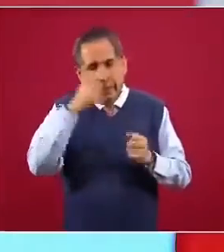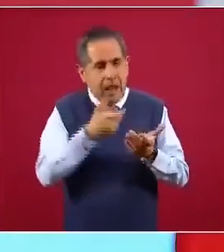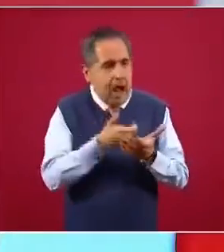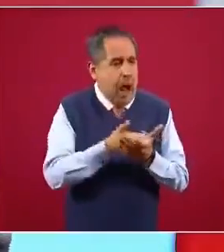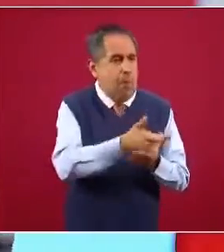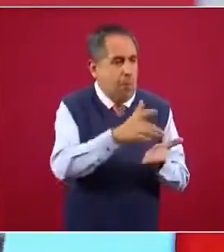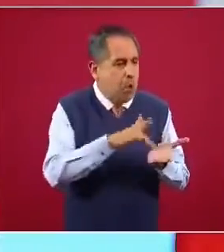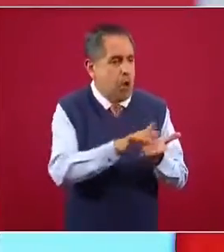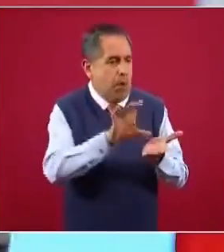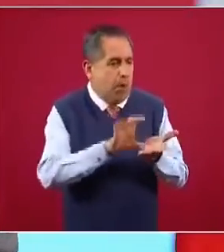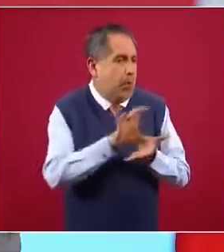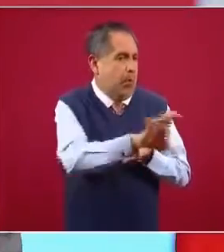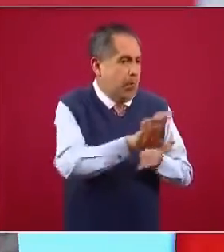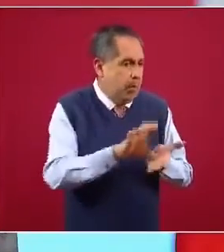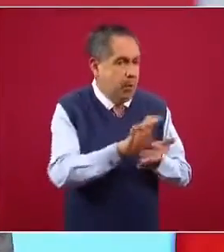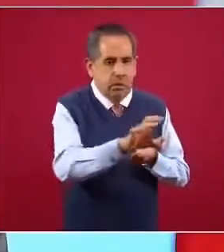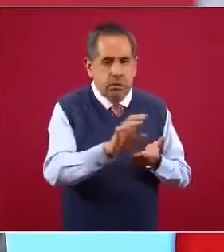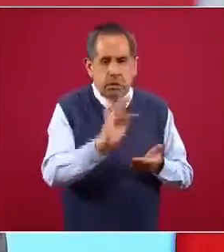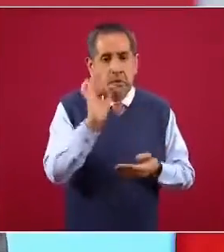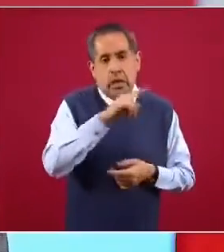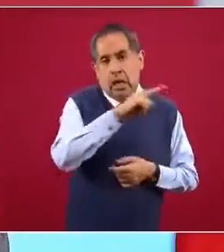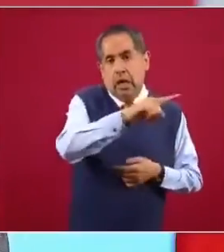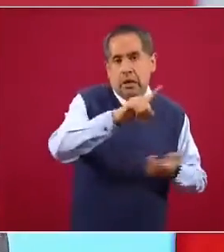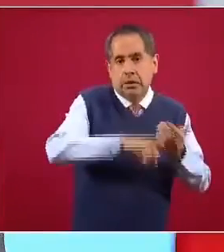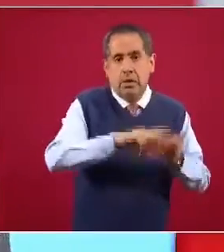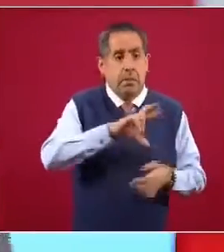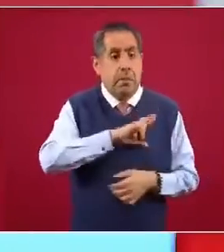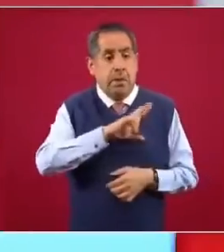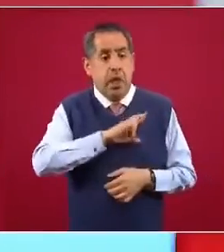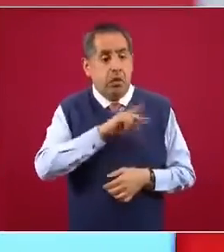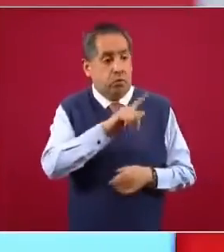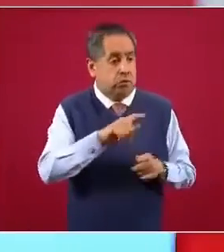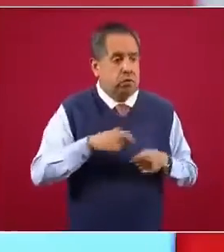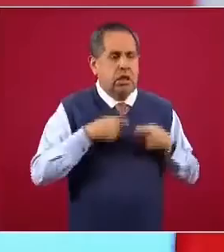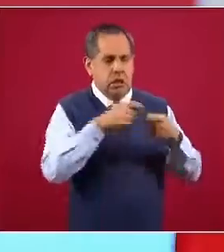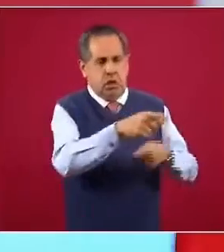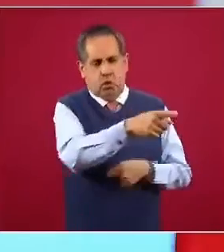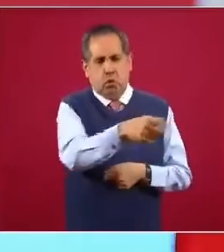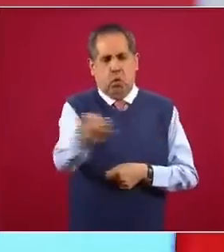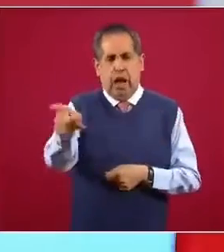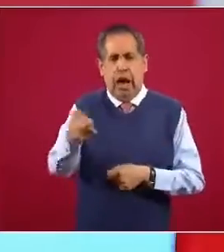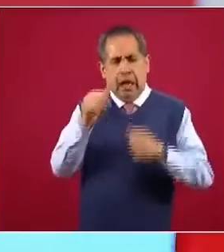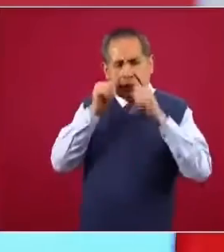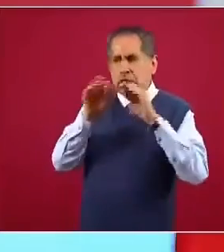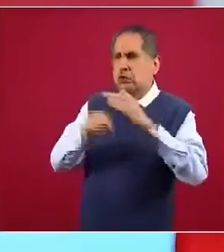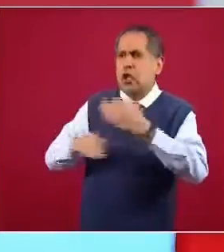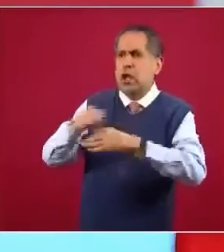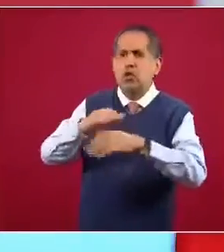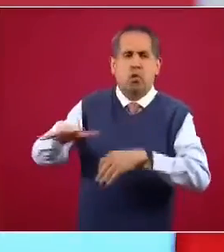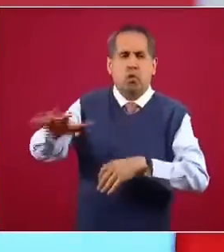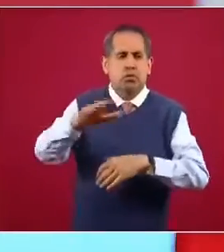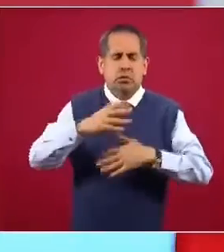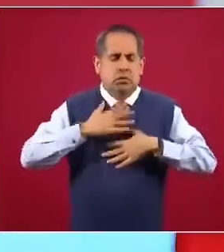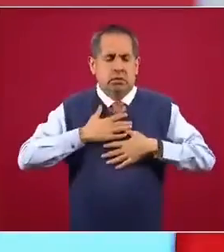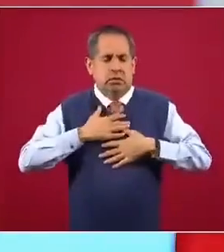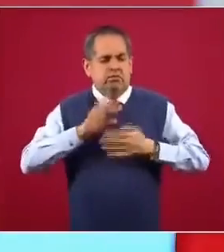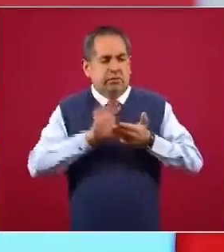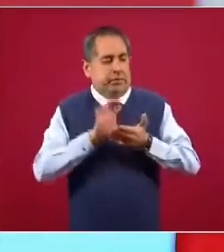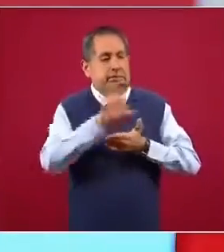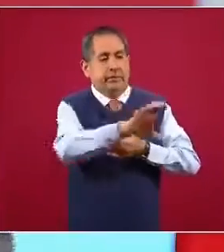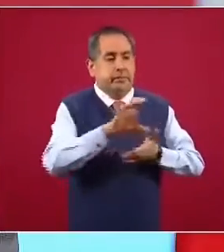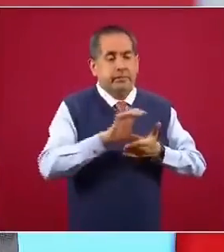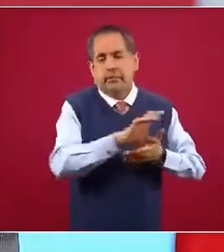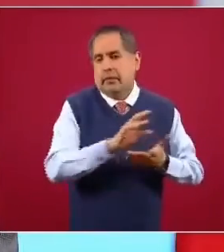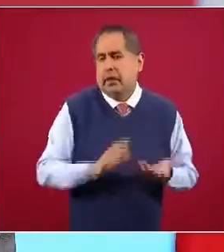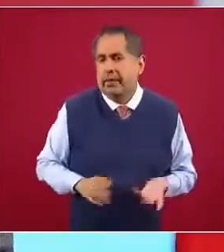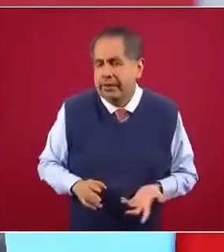que proveedores posiblemente privados entraran a ofrecer servicios y se les financiara desde el gobierno. Ese es